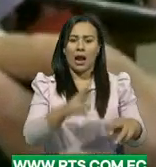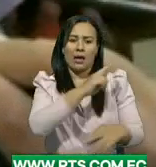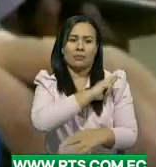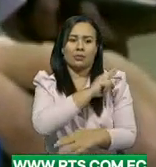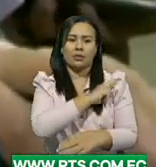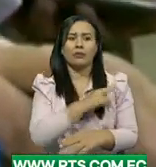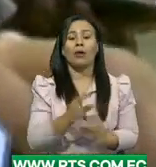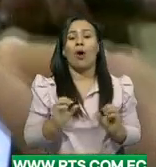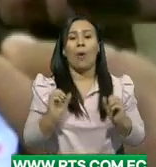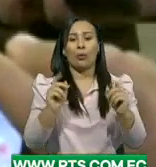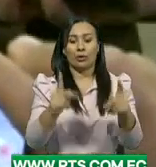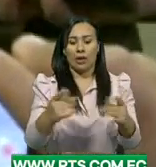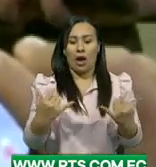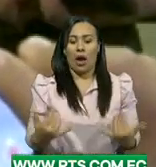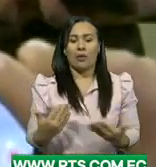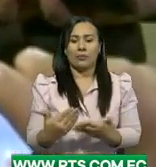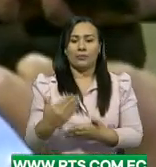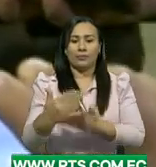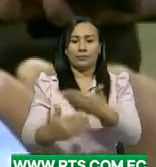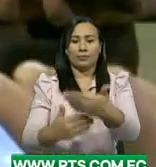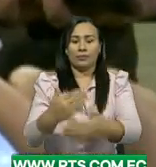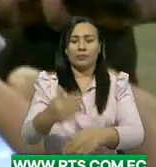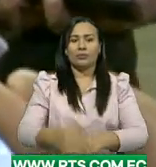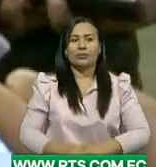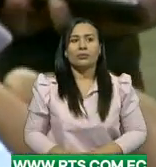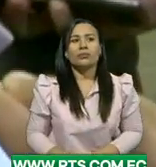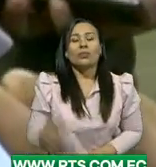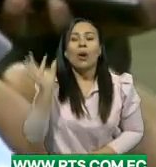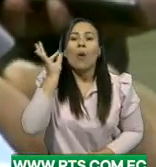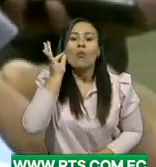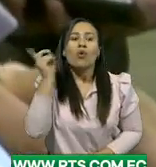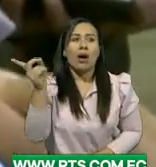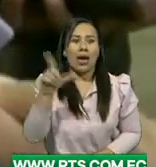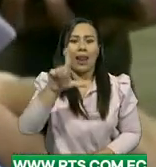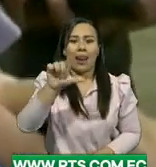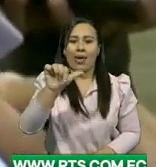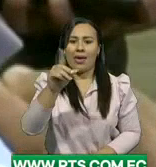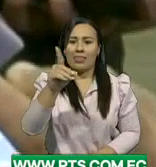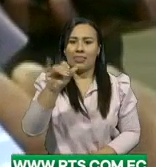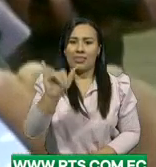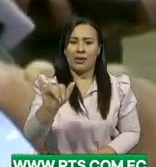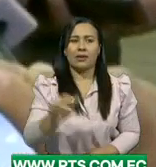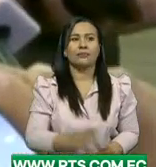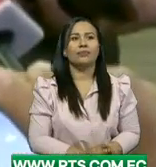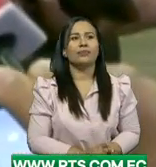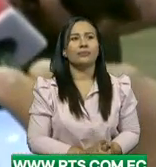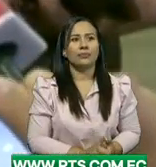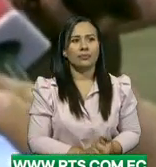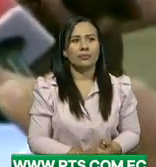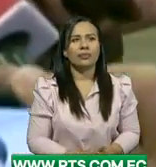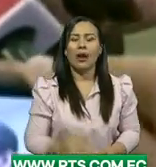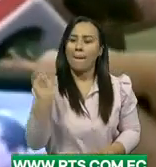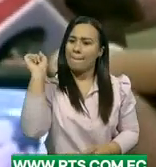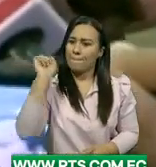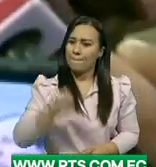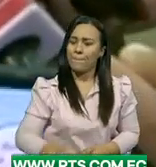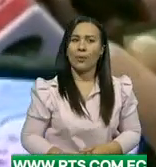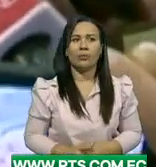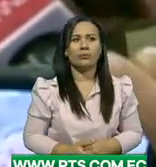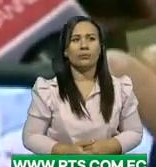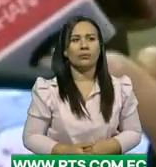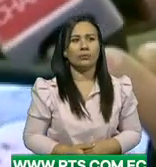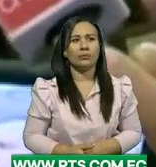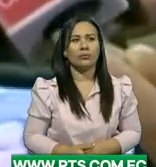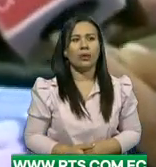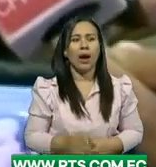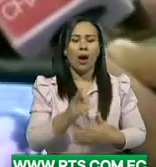oportunidad inédita que tiene Lady para demostrarle al Ecuador de que la gente de